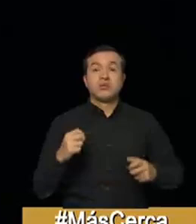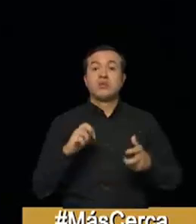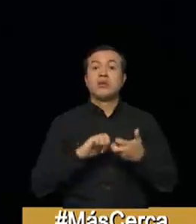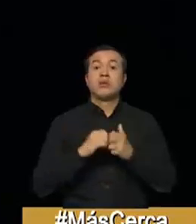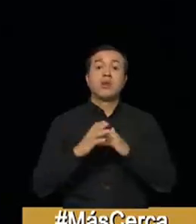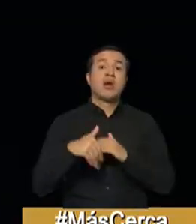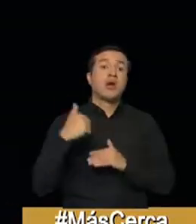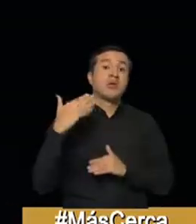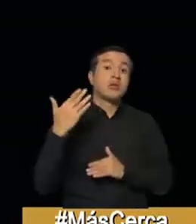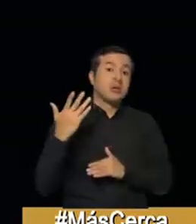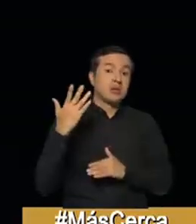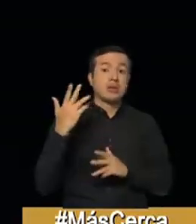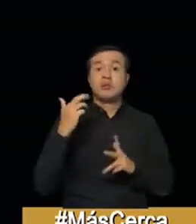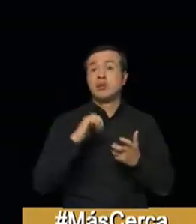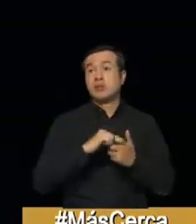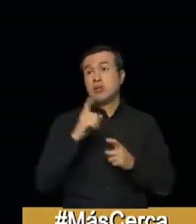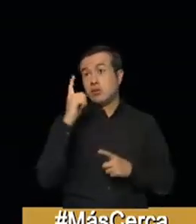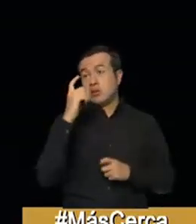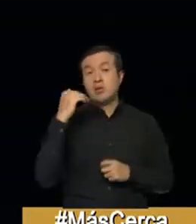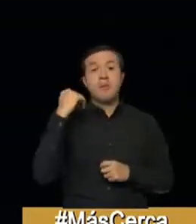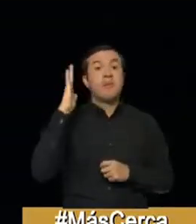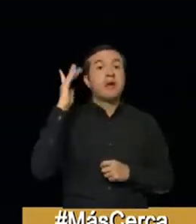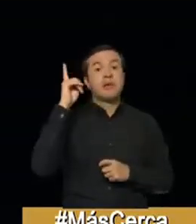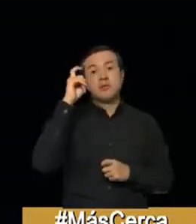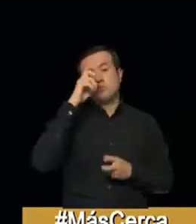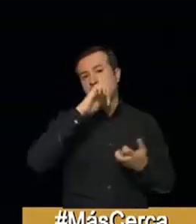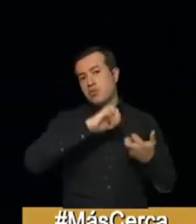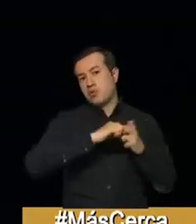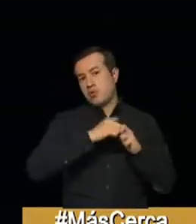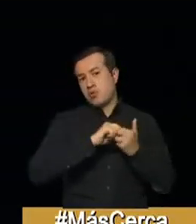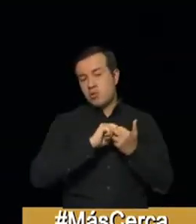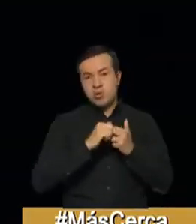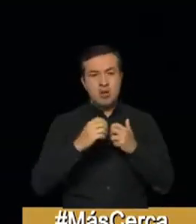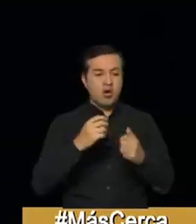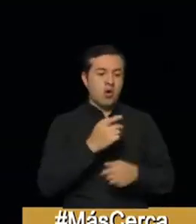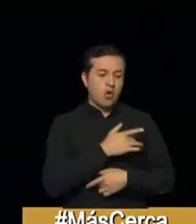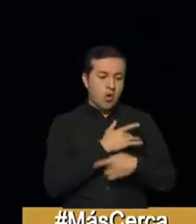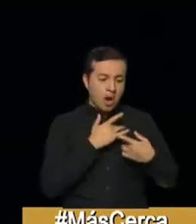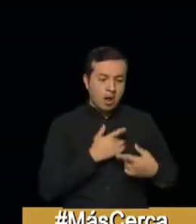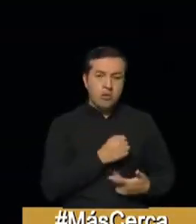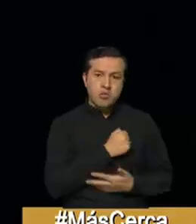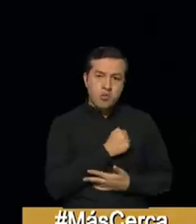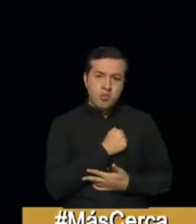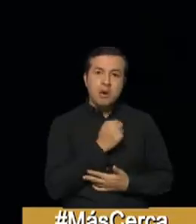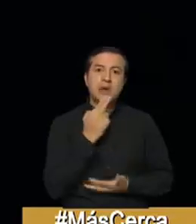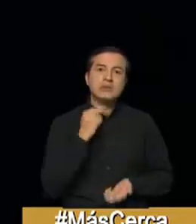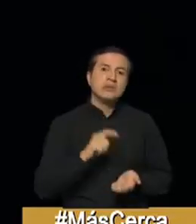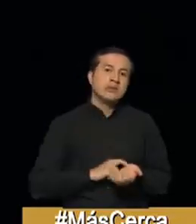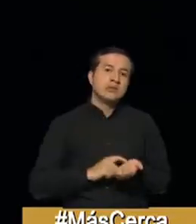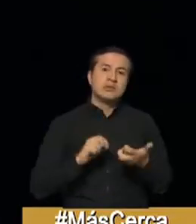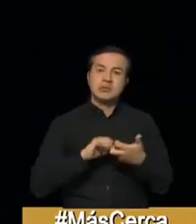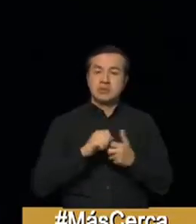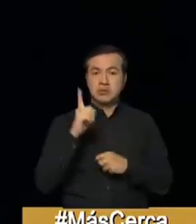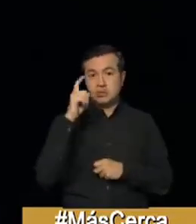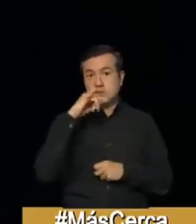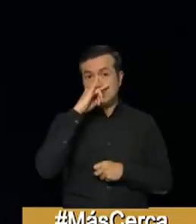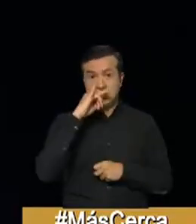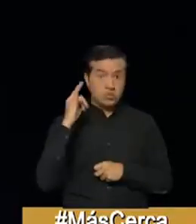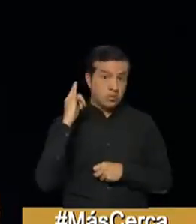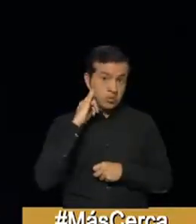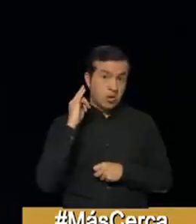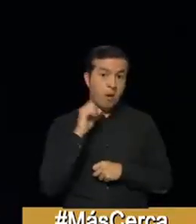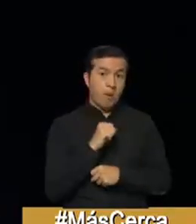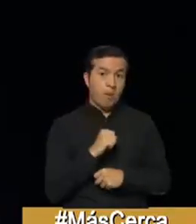a generar diabetes, hipertensión, problemas cardiovasculares. Y si podemos prevenir que los niños lleguen a